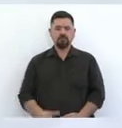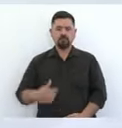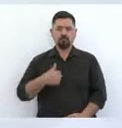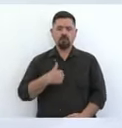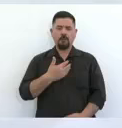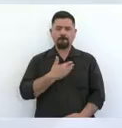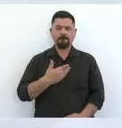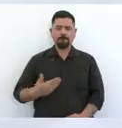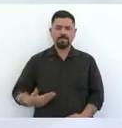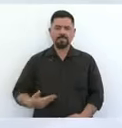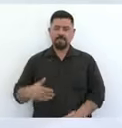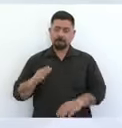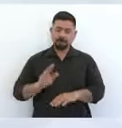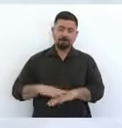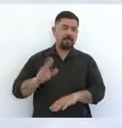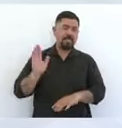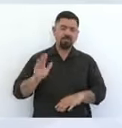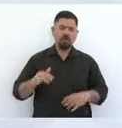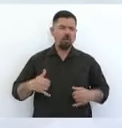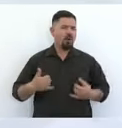presidentes más jóvenes